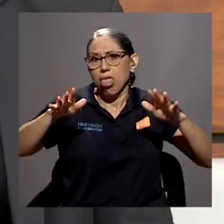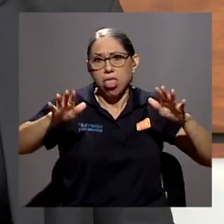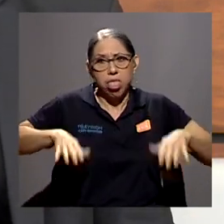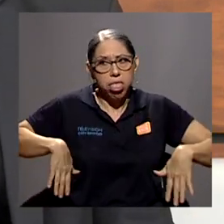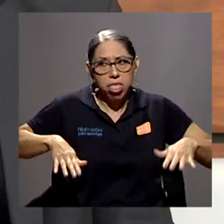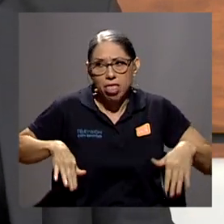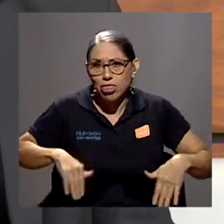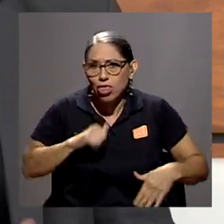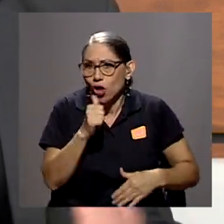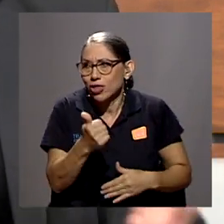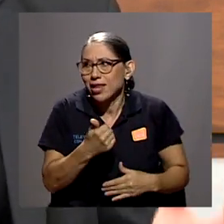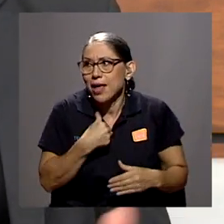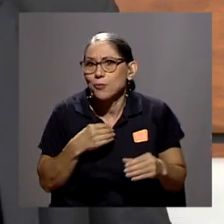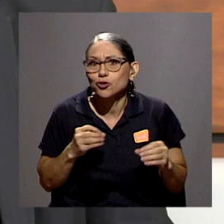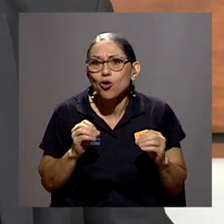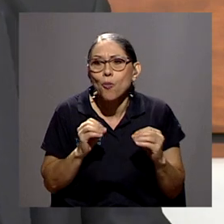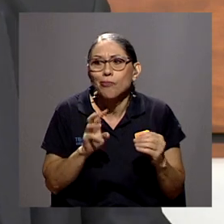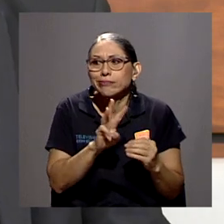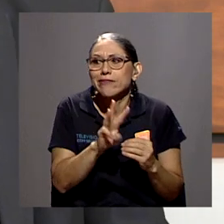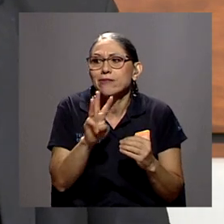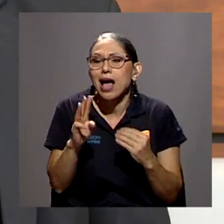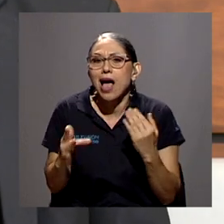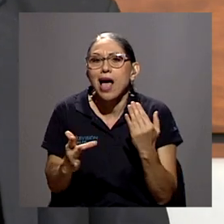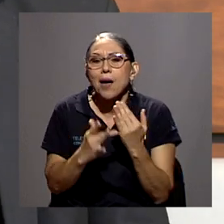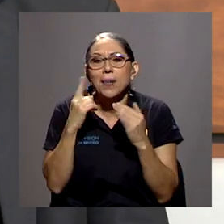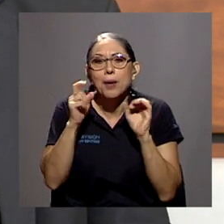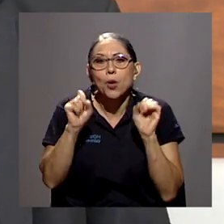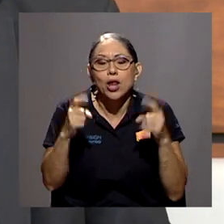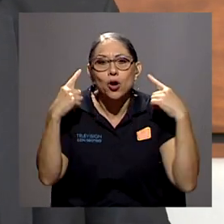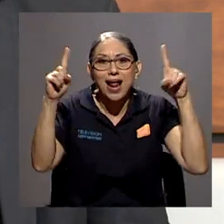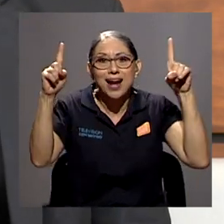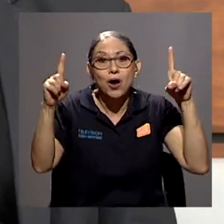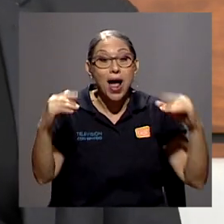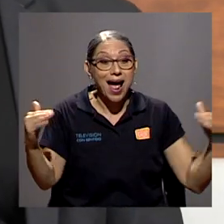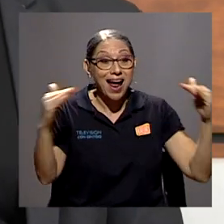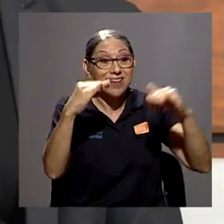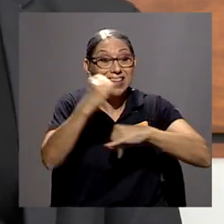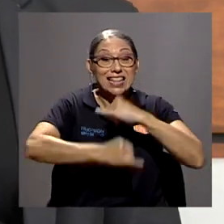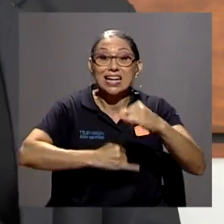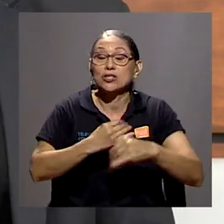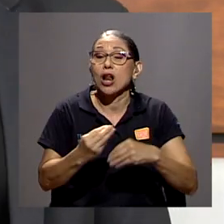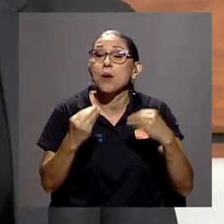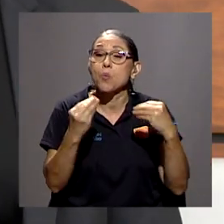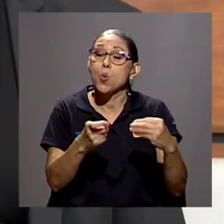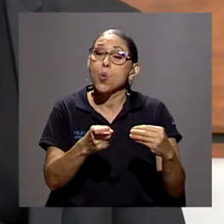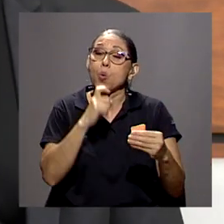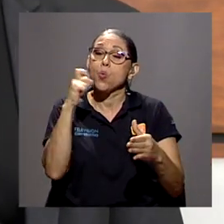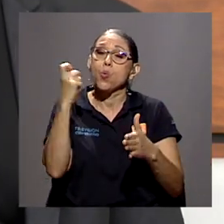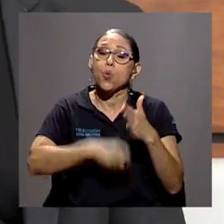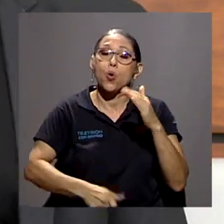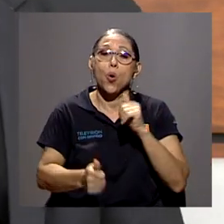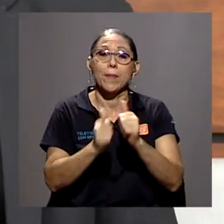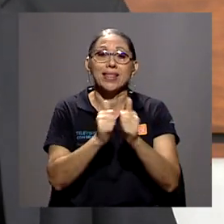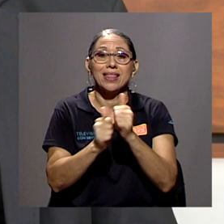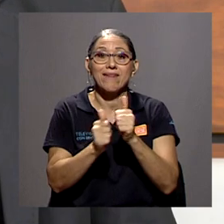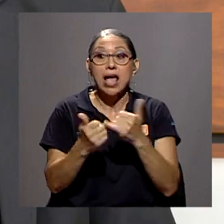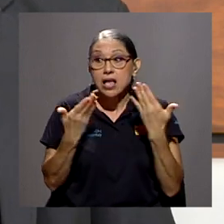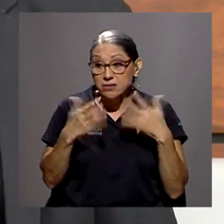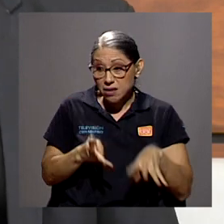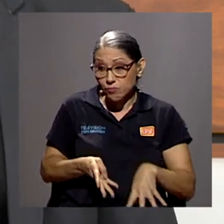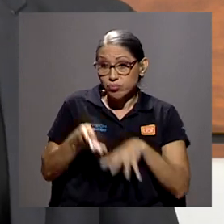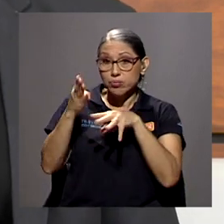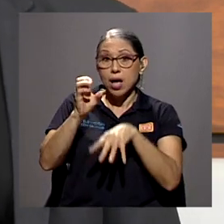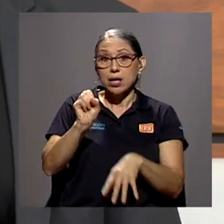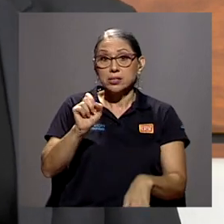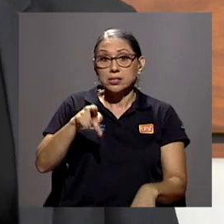para poder hacerlo las plataformas internacionales son altamente competitivas este el hecho de que esté en spotify este